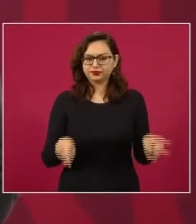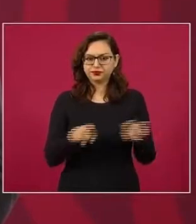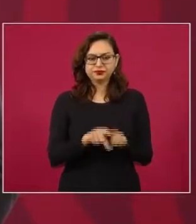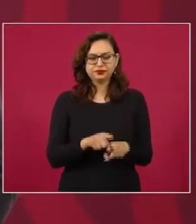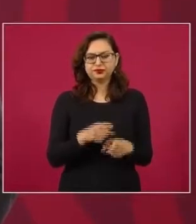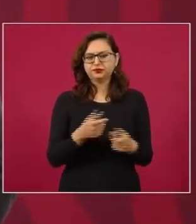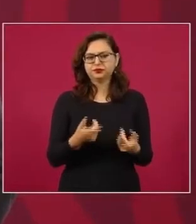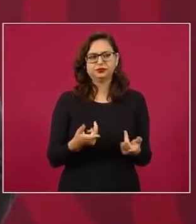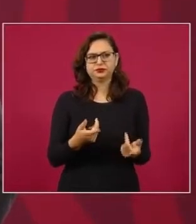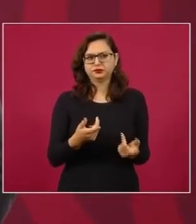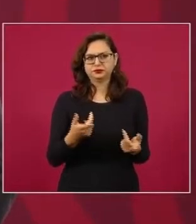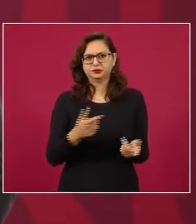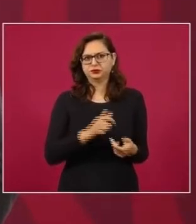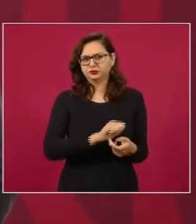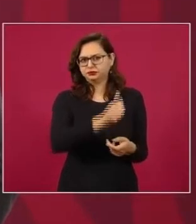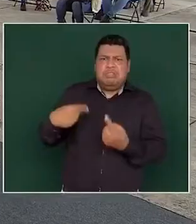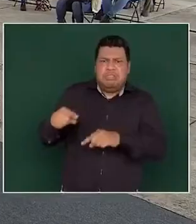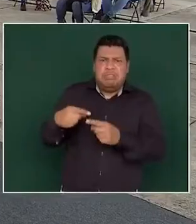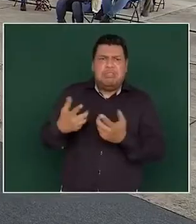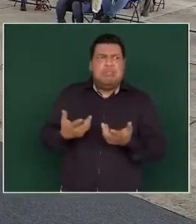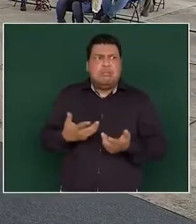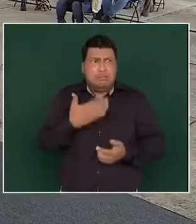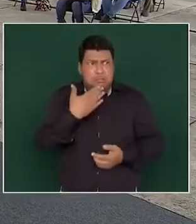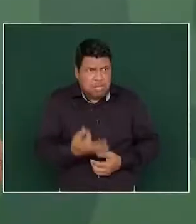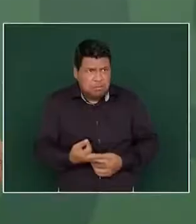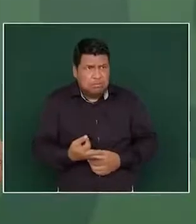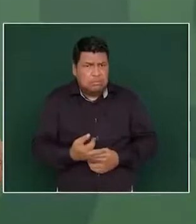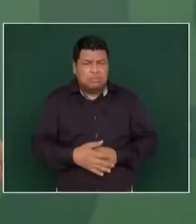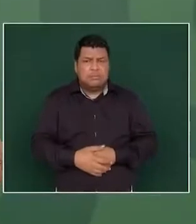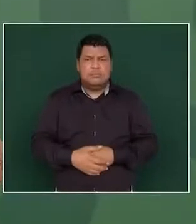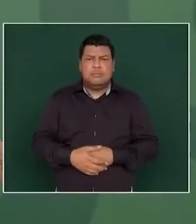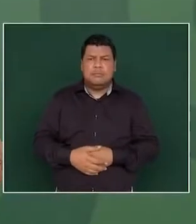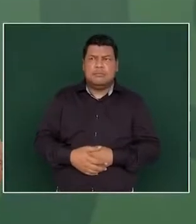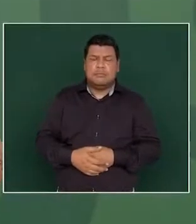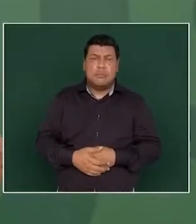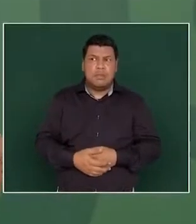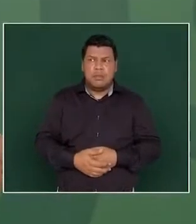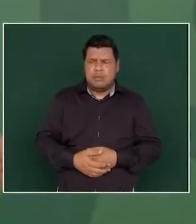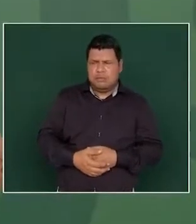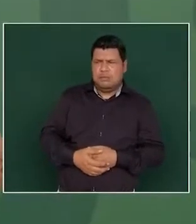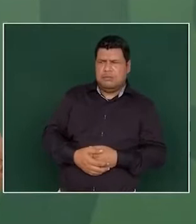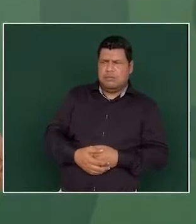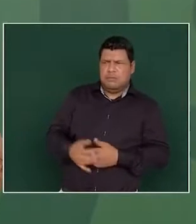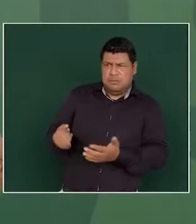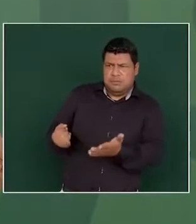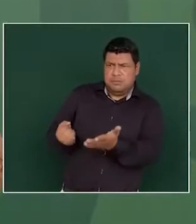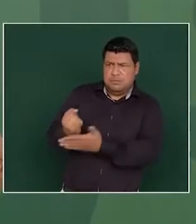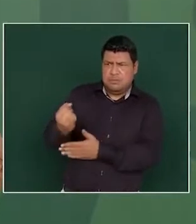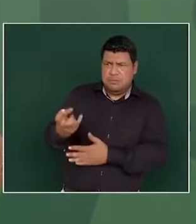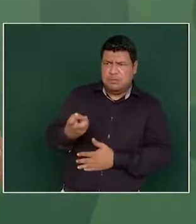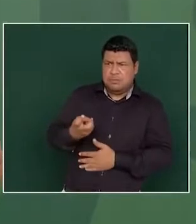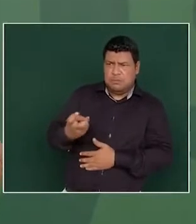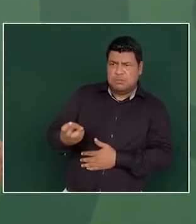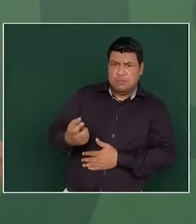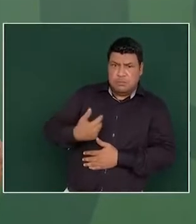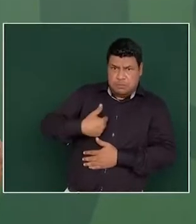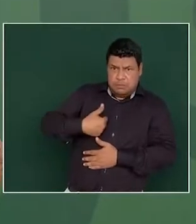Senado de la República. No estoy de acuerdo con esa